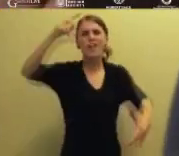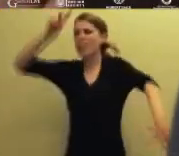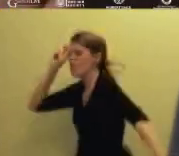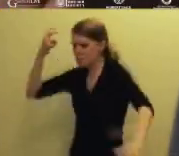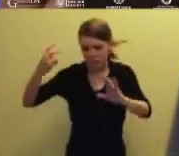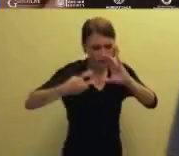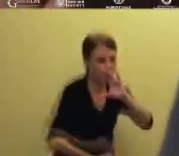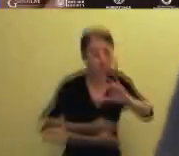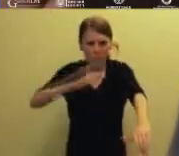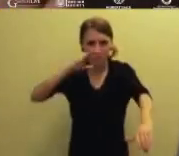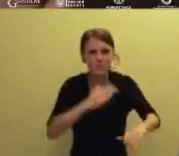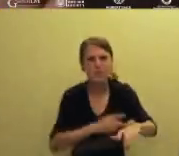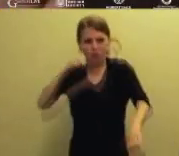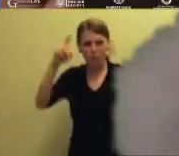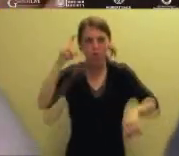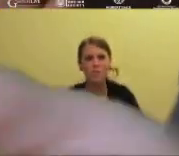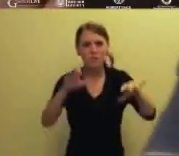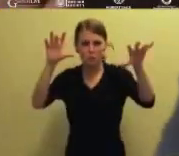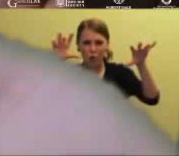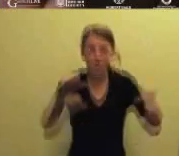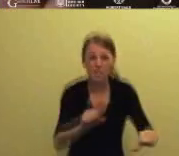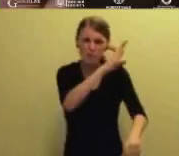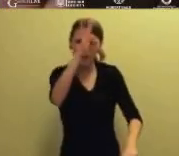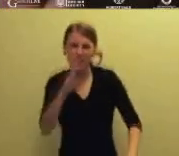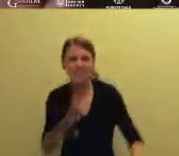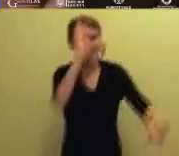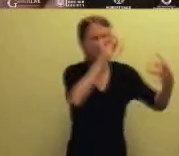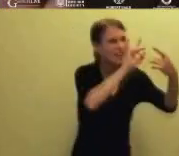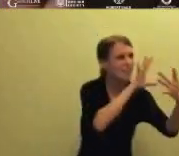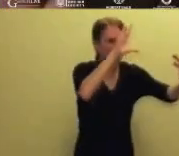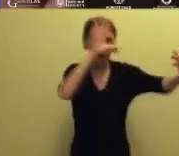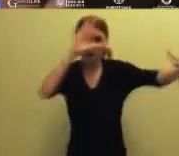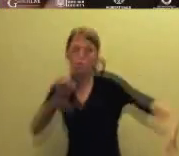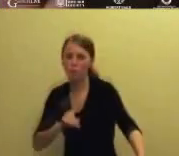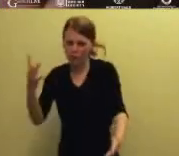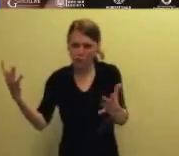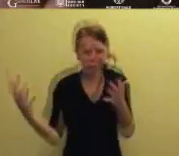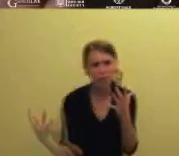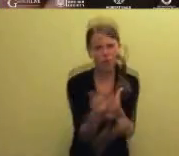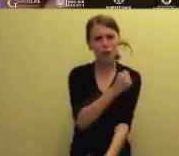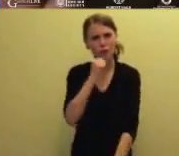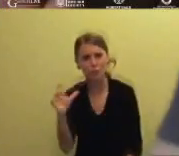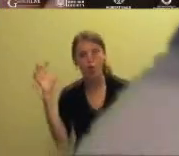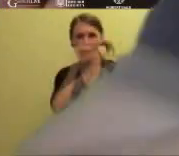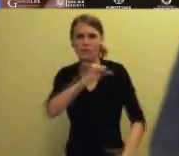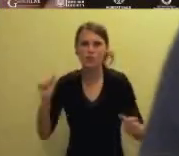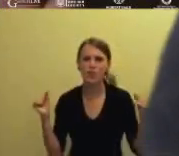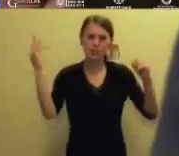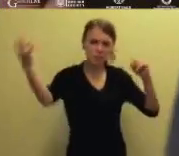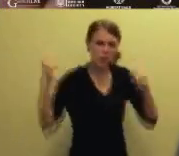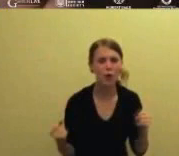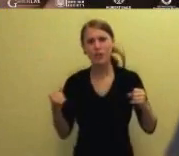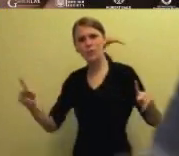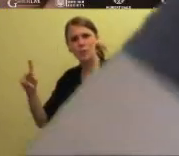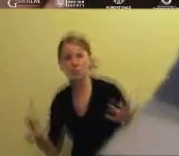es que perder tanto el culo porque haya películas que bueno ya ni siquiera tengan planos-secuencia porque muchas veces ni son planos secuencia la gente llama plano-secuencia cosas que no son